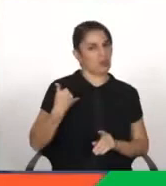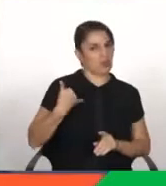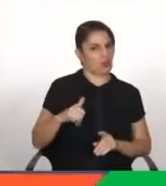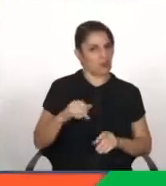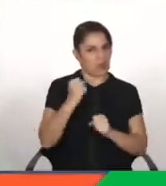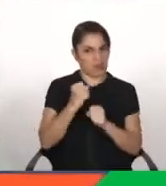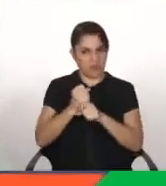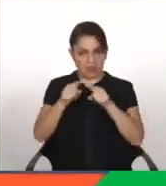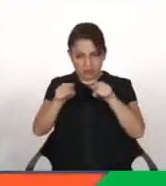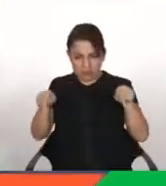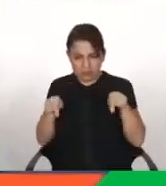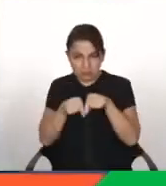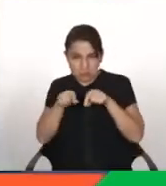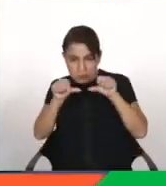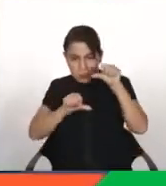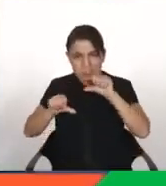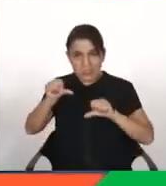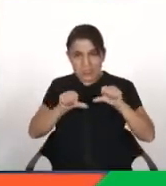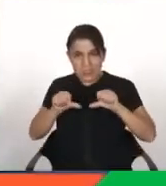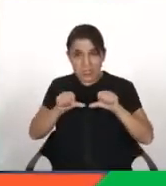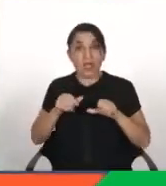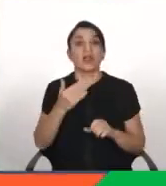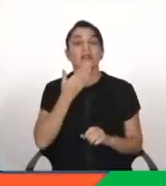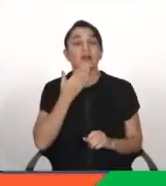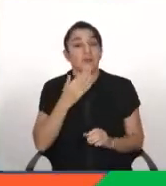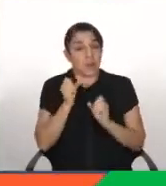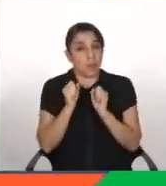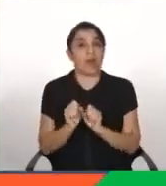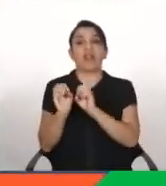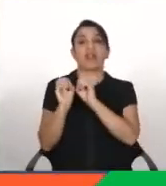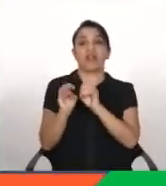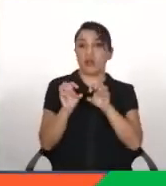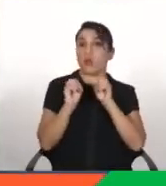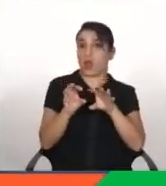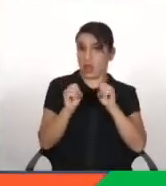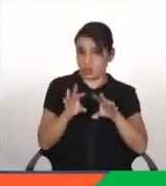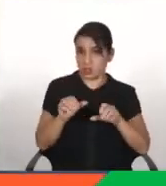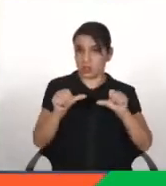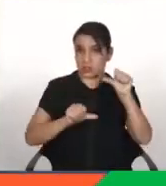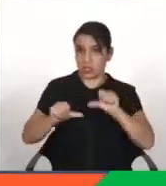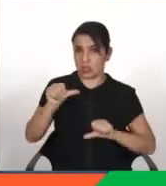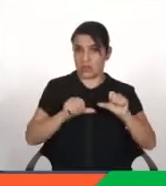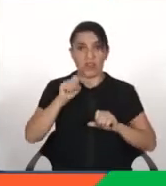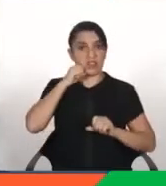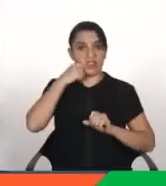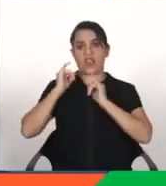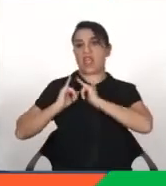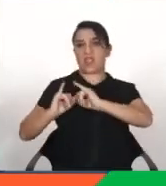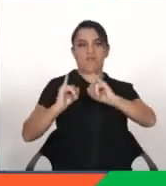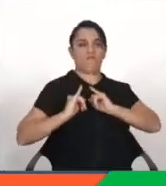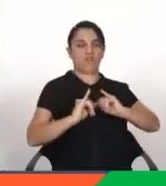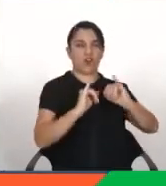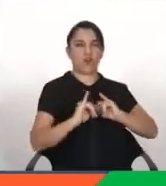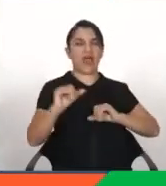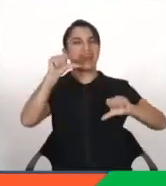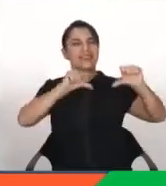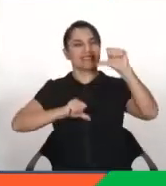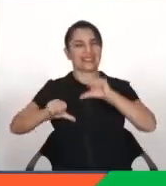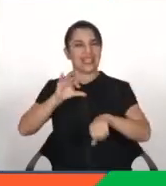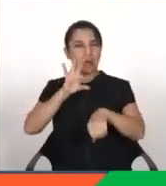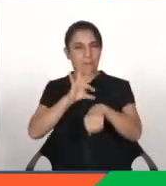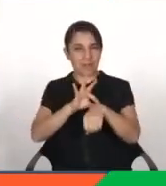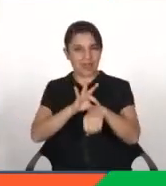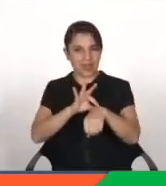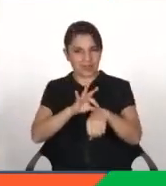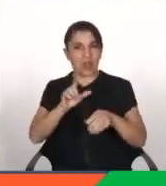laboratorio, otra salida pues es la divulgación científica, ¿no? Que también, o sea, yo estudio biomedicina y al final estoy comunicando la ciencia. Quiero decir, eso también es